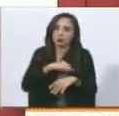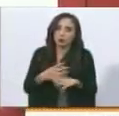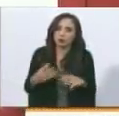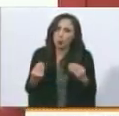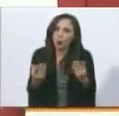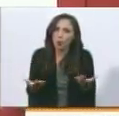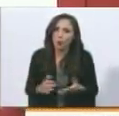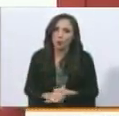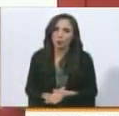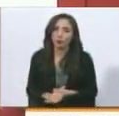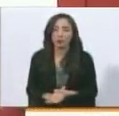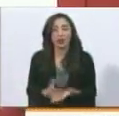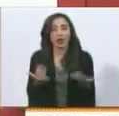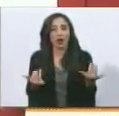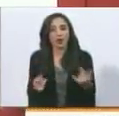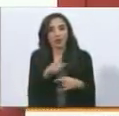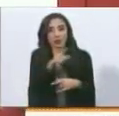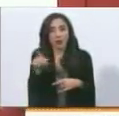muy preocupados,